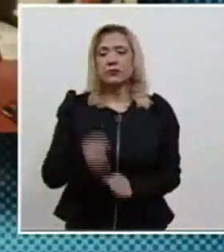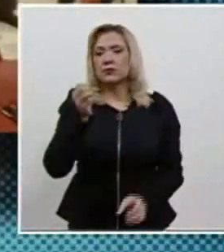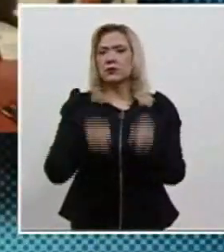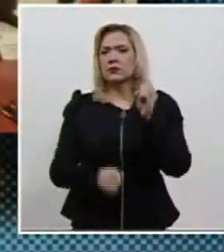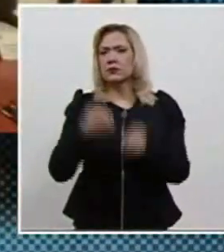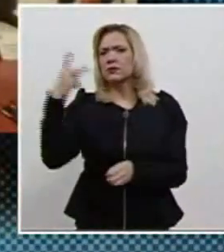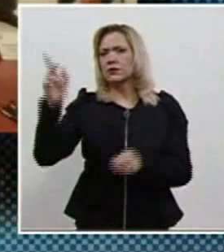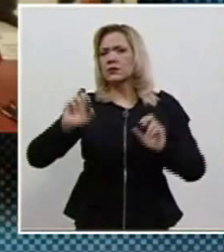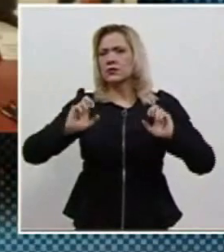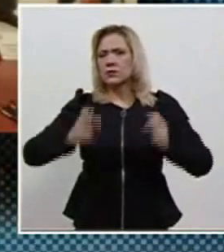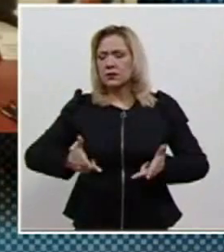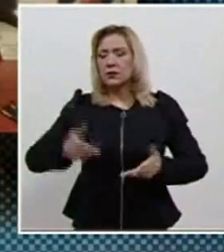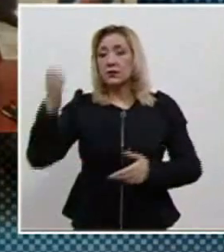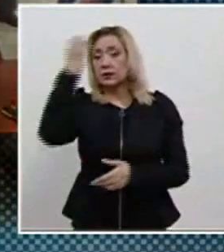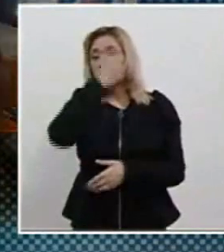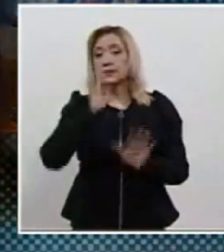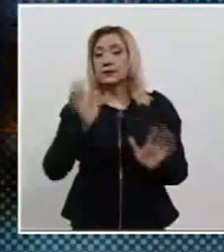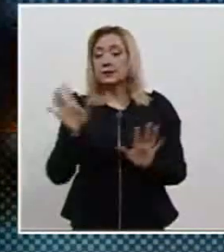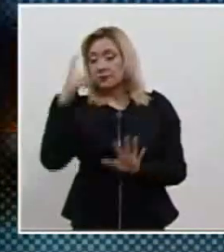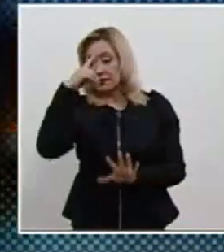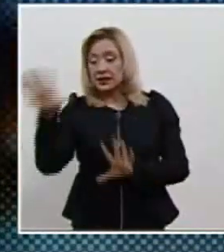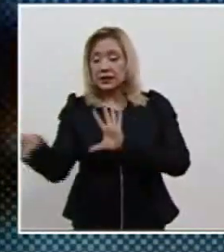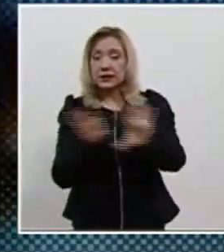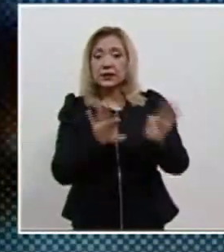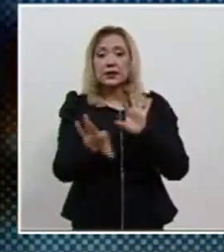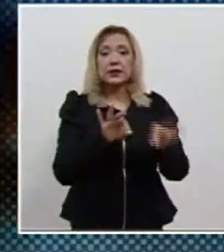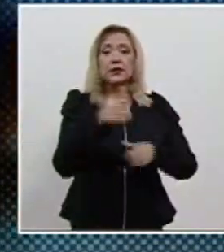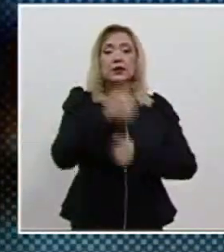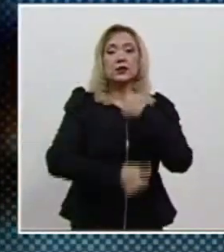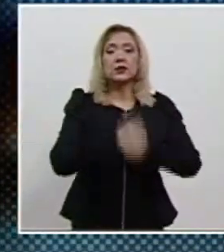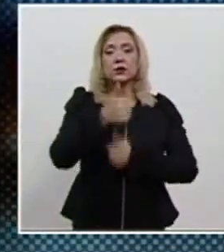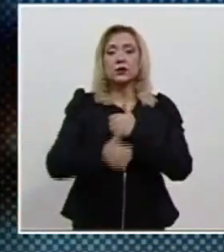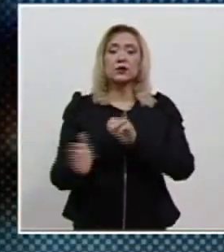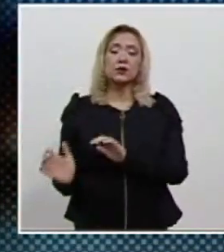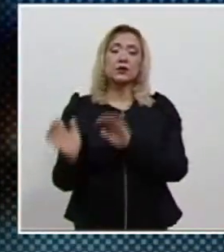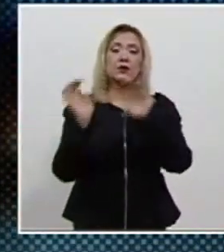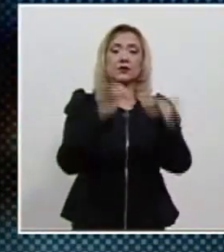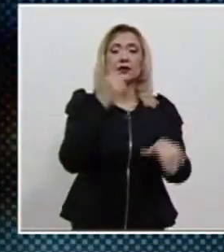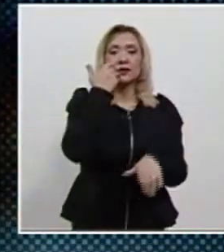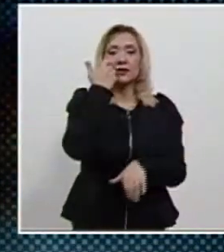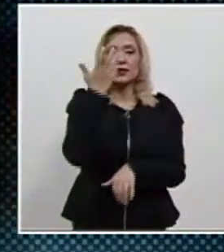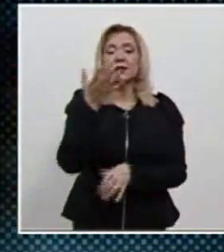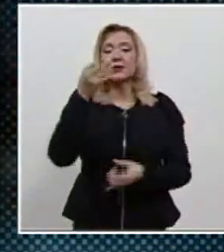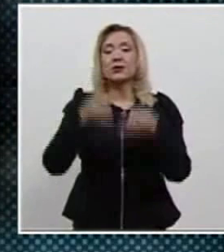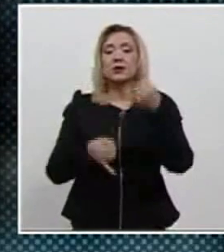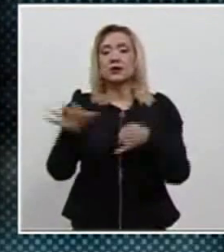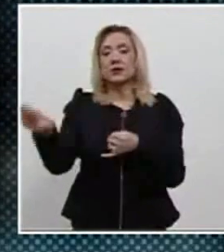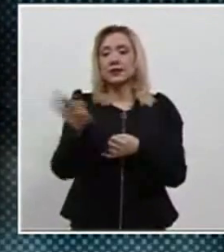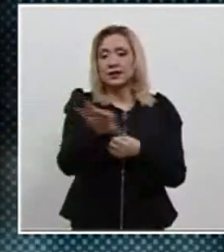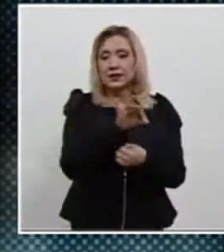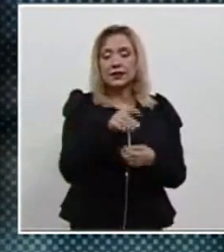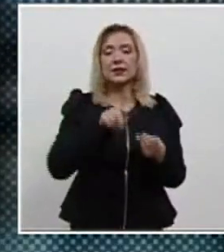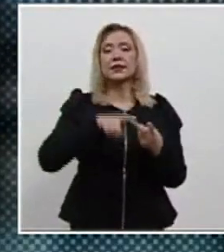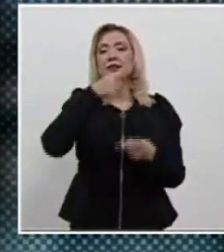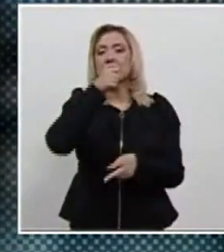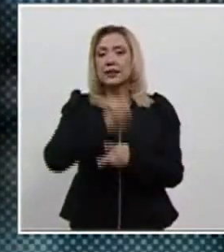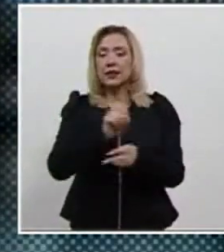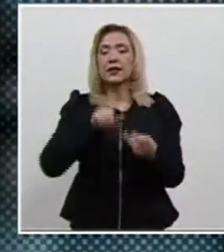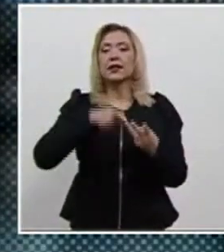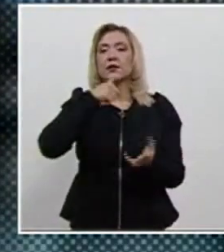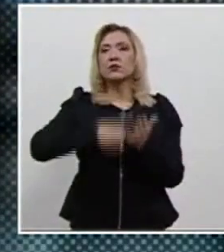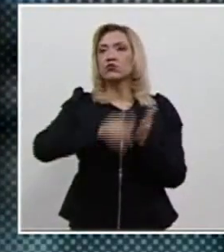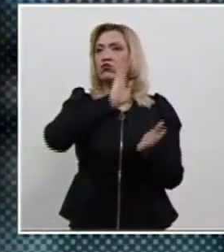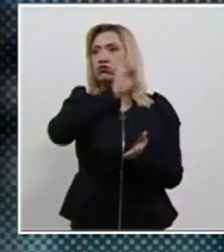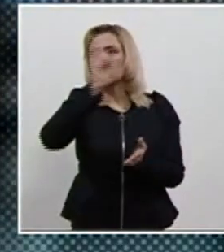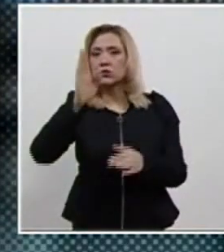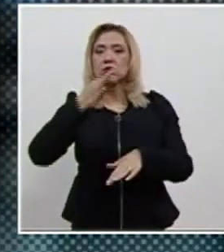Chiapas llevó a cabo el examen de selección en el concurso de oposición para designar a jueces, secretarios, actuarios,